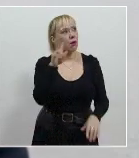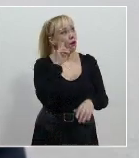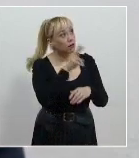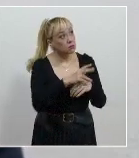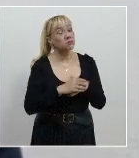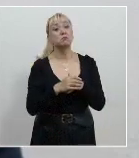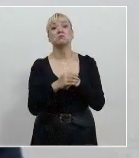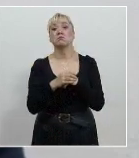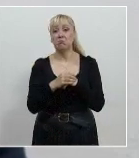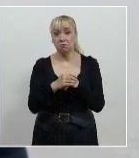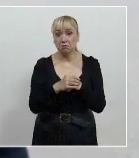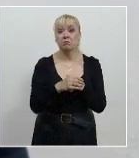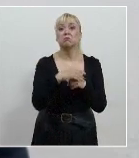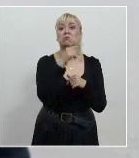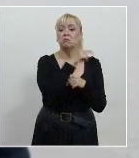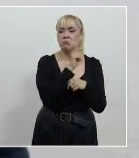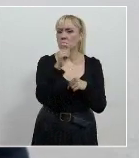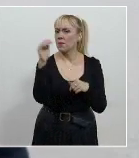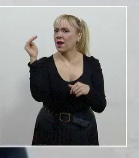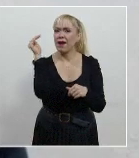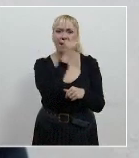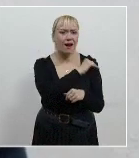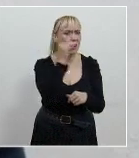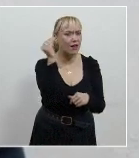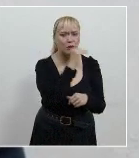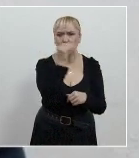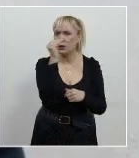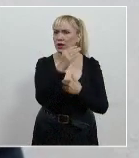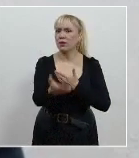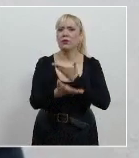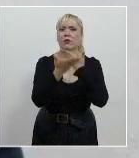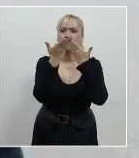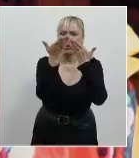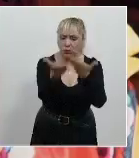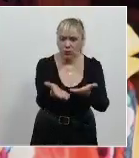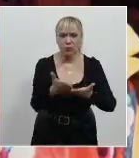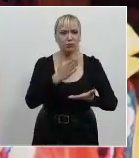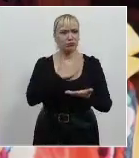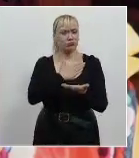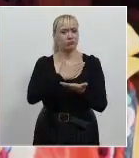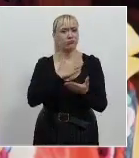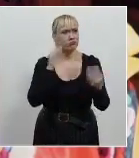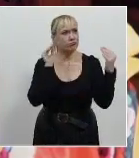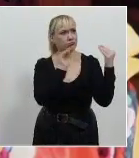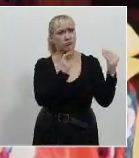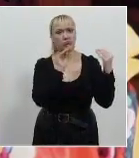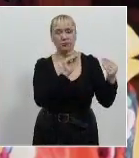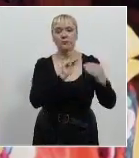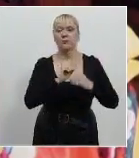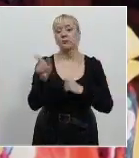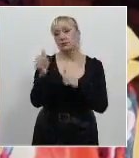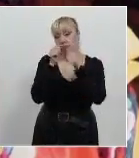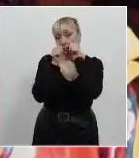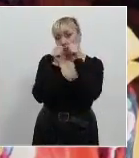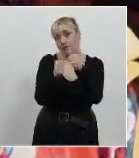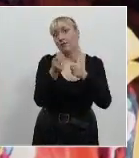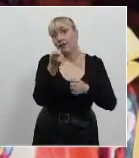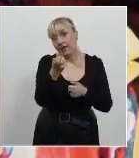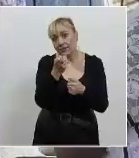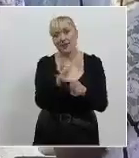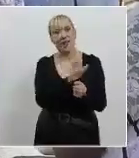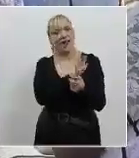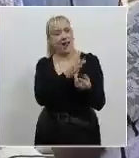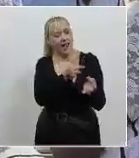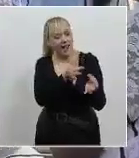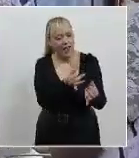un servicio que prestamos nosotros en el instituto y que nosotros fuimos. El IFDP atiende de forma gratuita, con